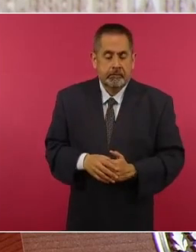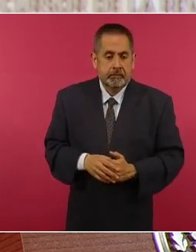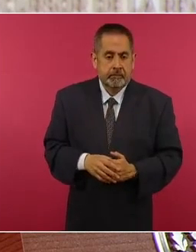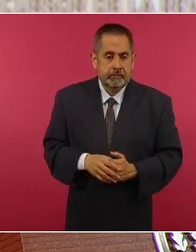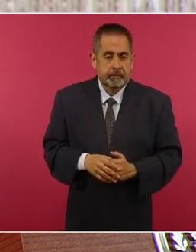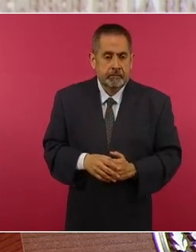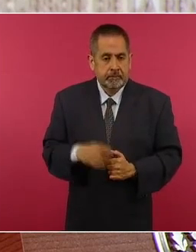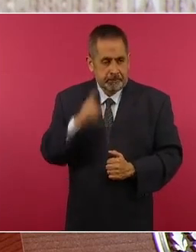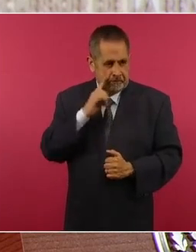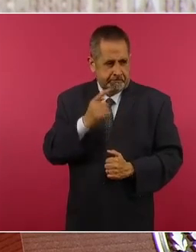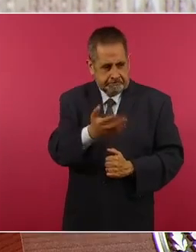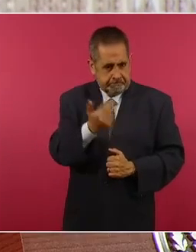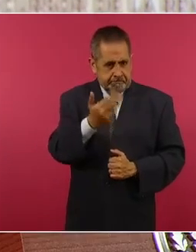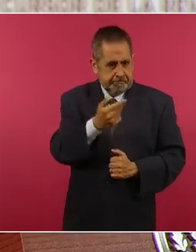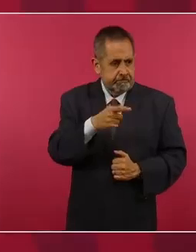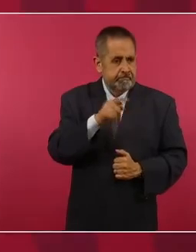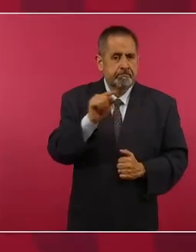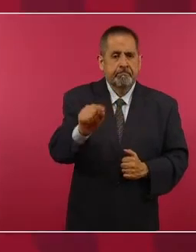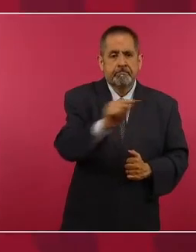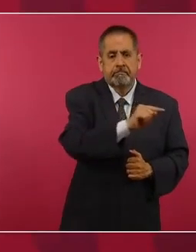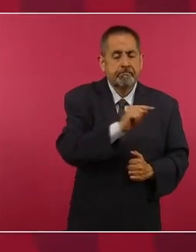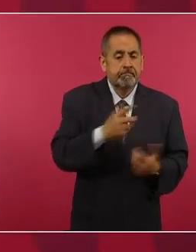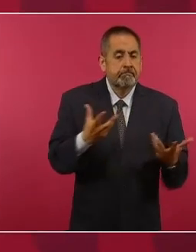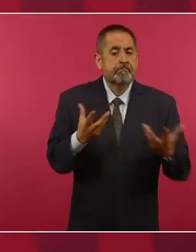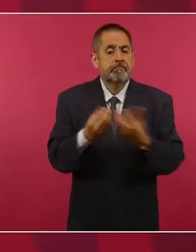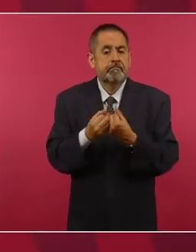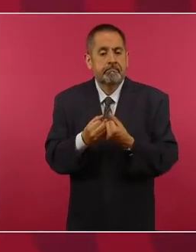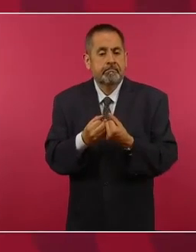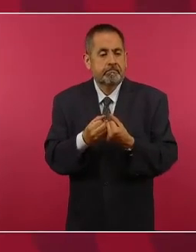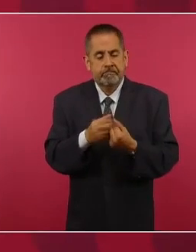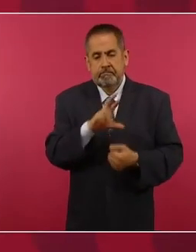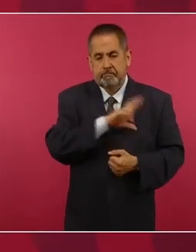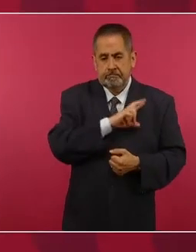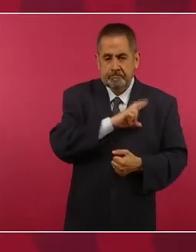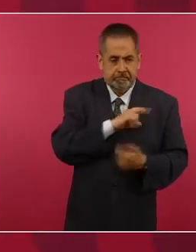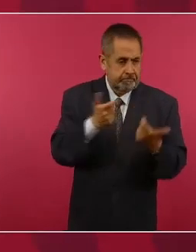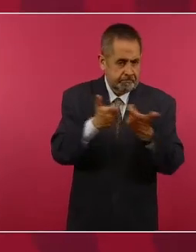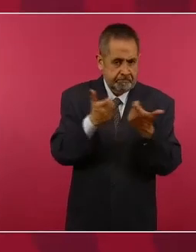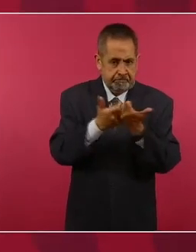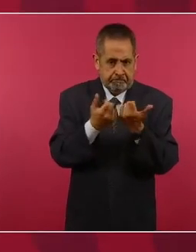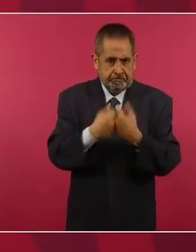la participación de la iniciativa privada.